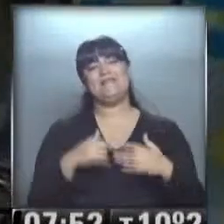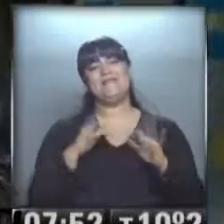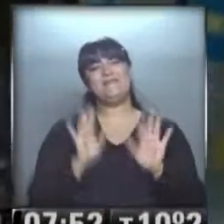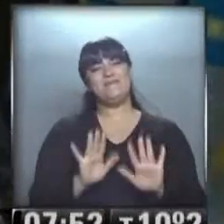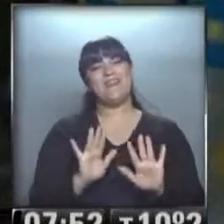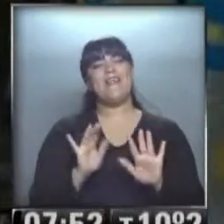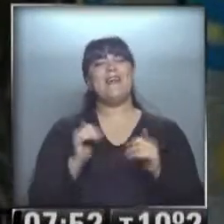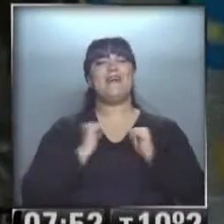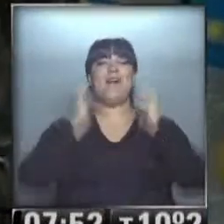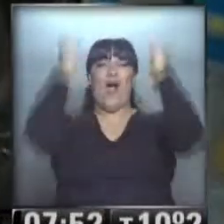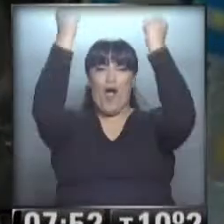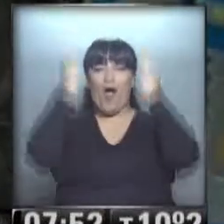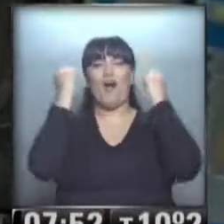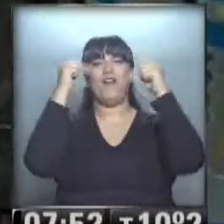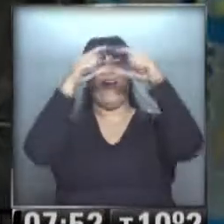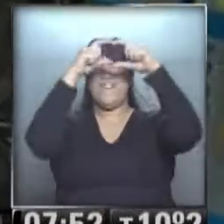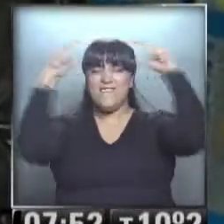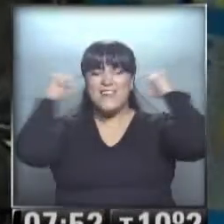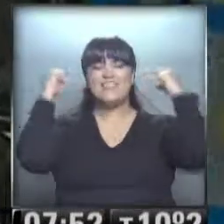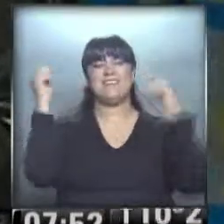con la gorra con la vincha y la bandera para el domingo